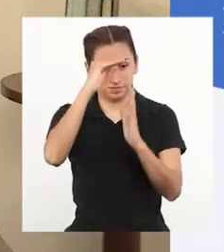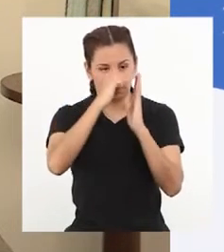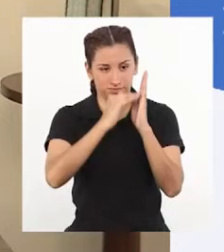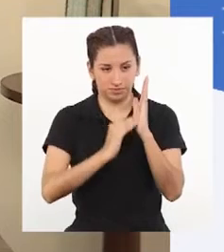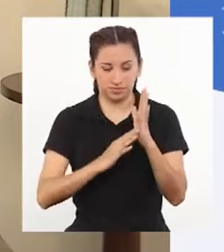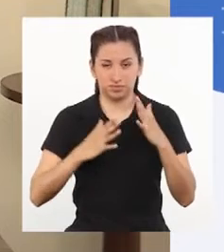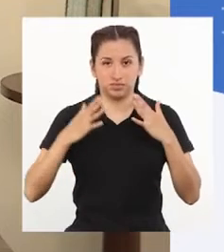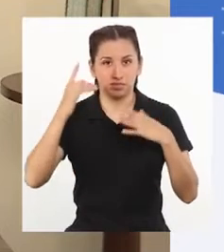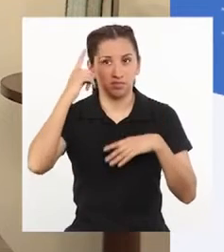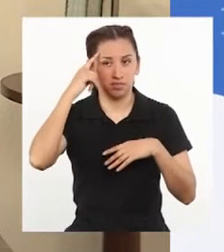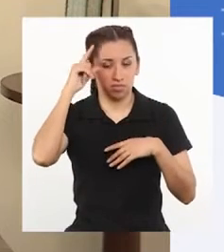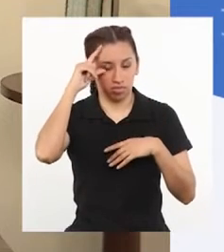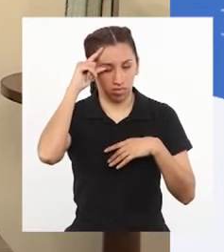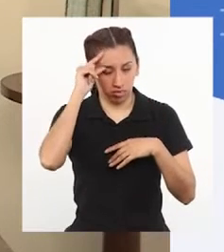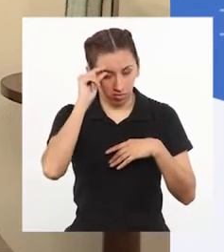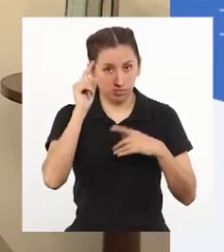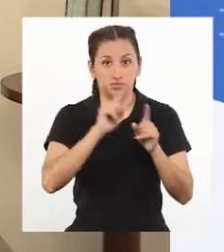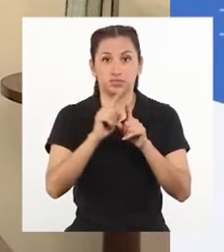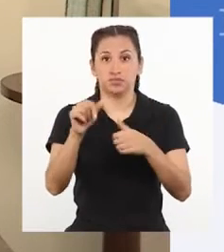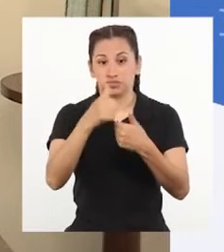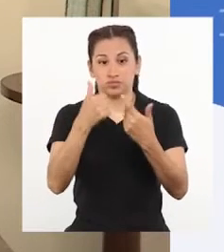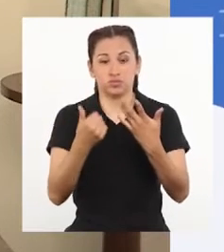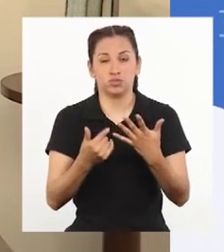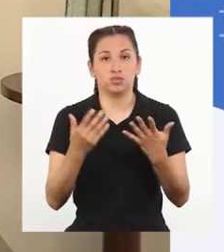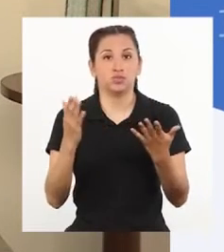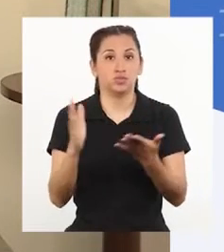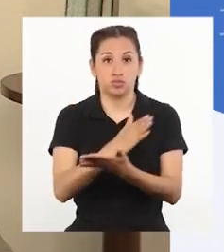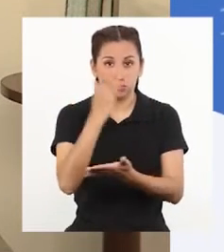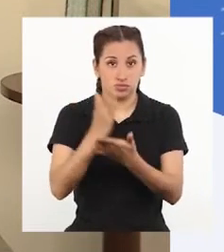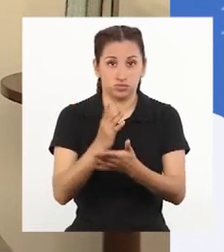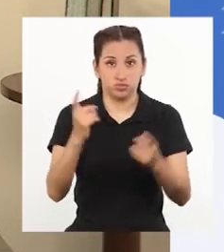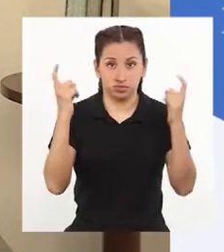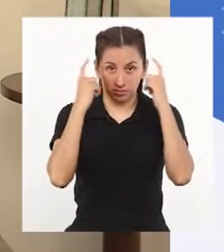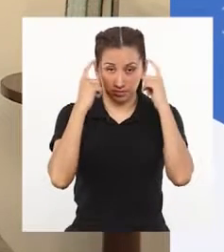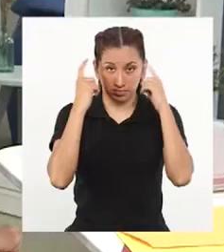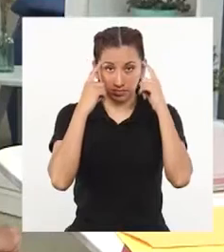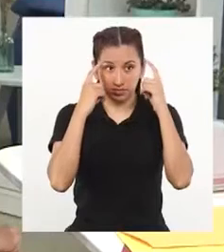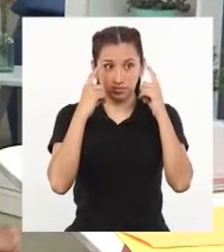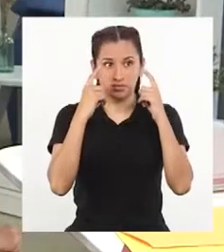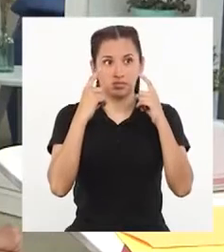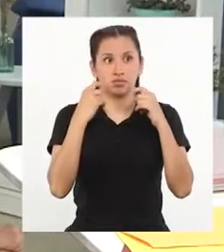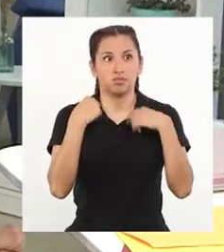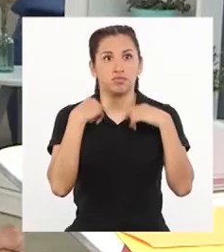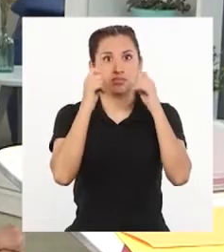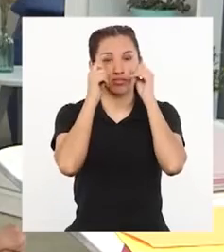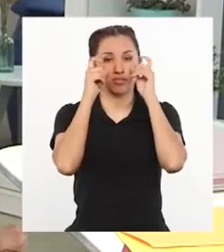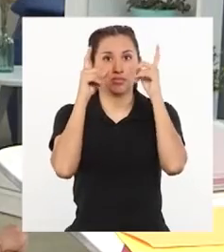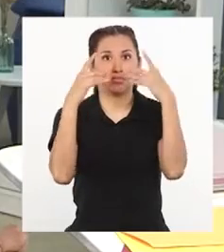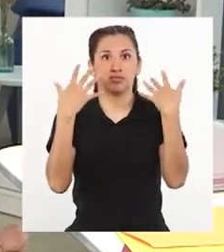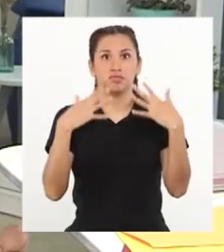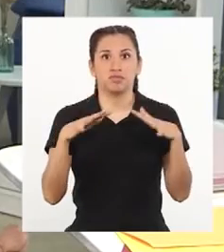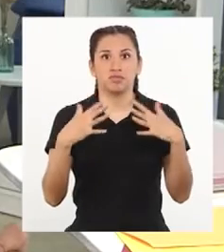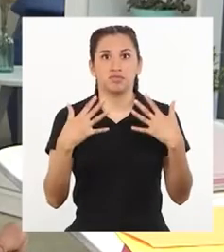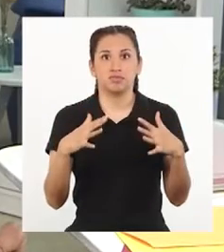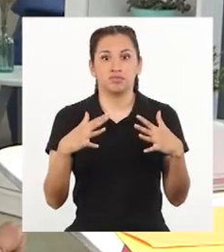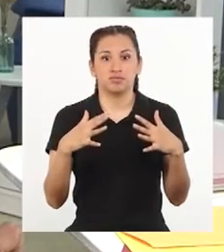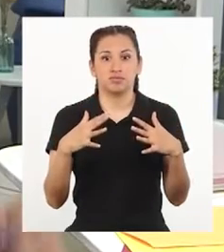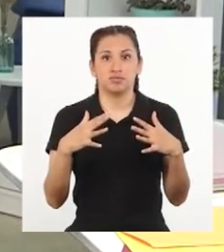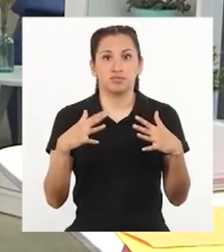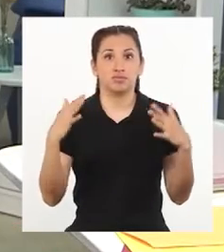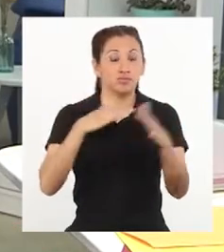para reducir el deterioro de la memoria y otras funciones vitales cerebrales. Estoy